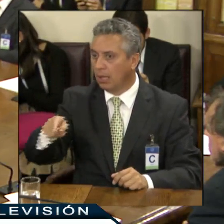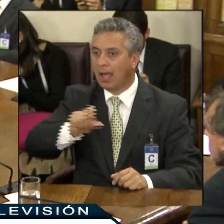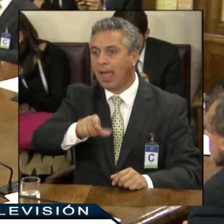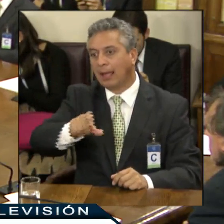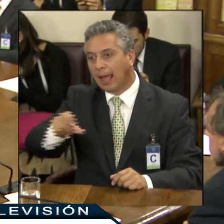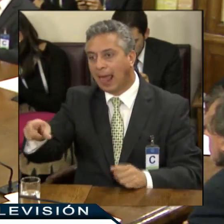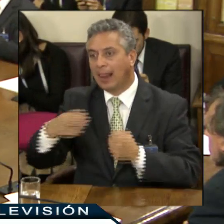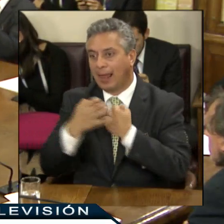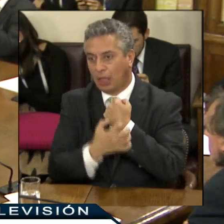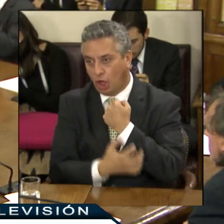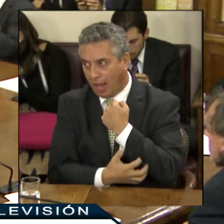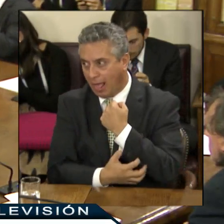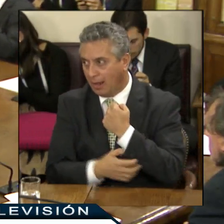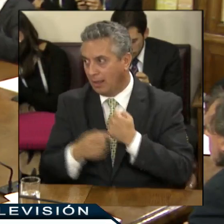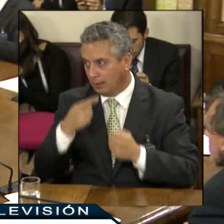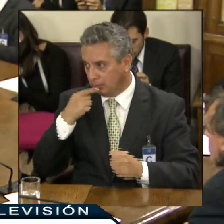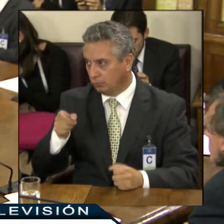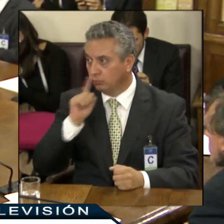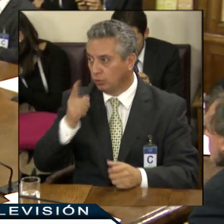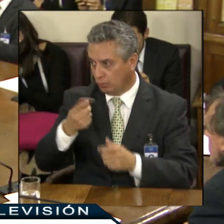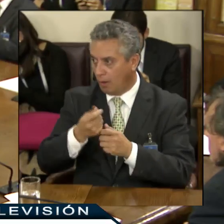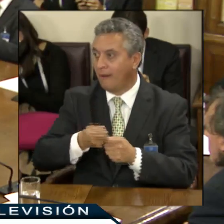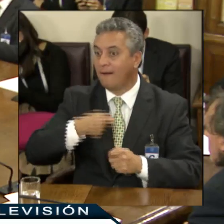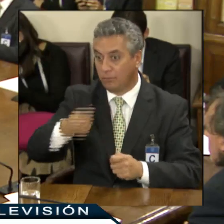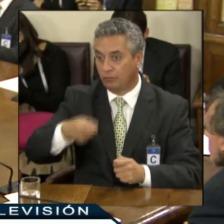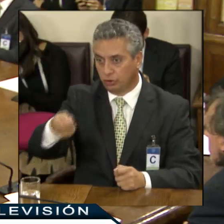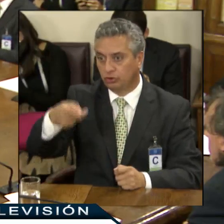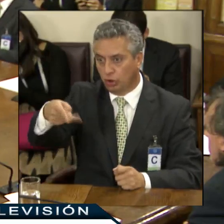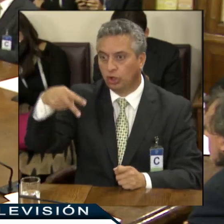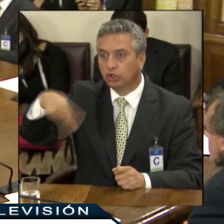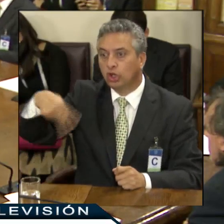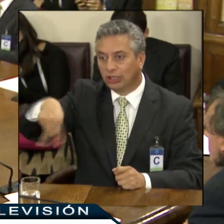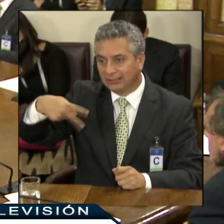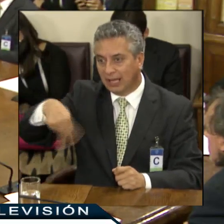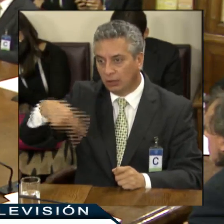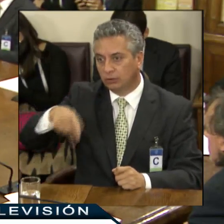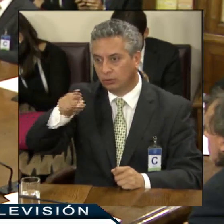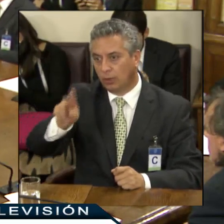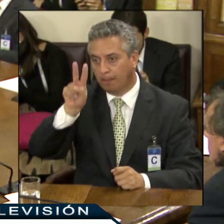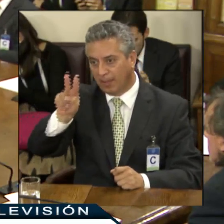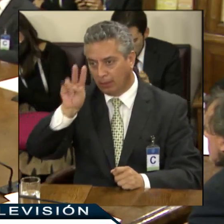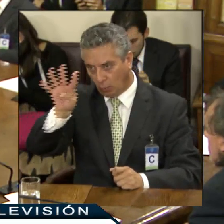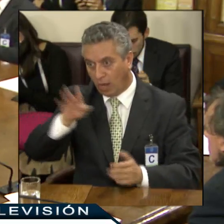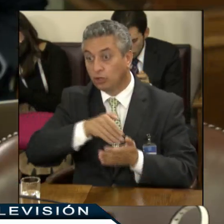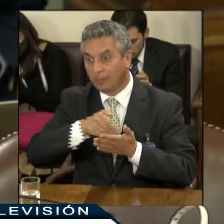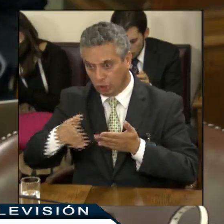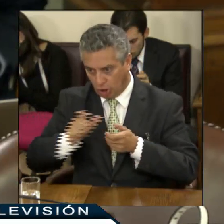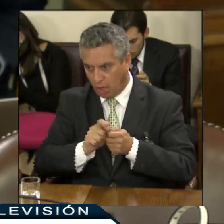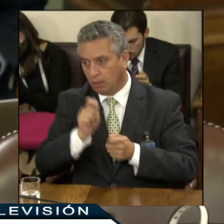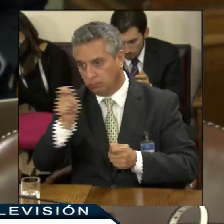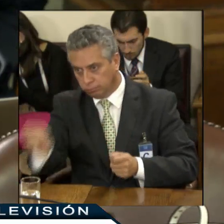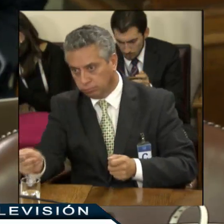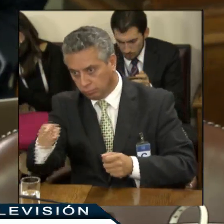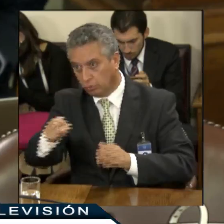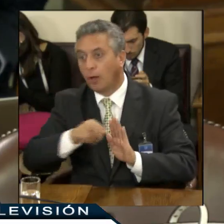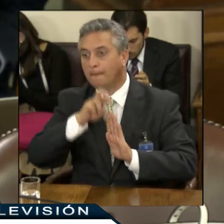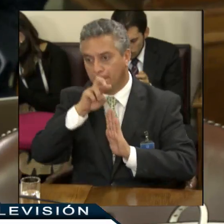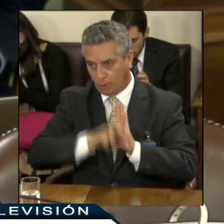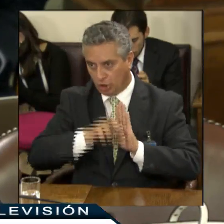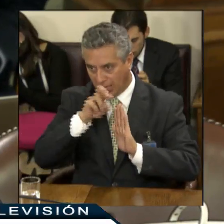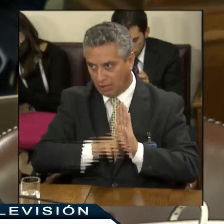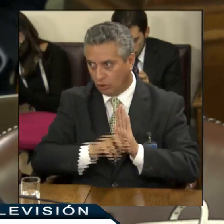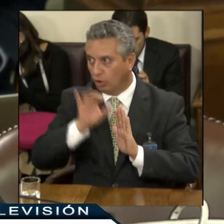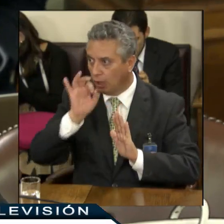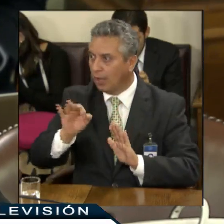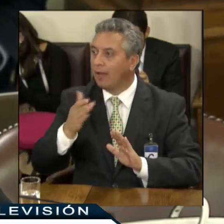canales regionales era un está financiado un noticiario son 24 millones los que tiene asignado y son a través de proyecto y el